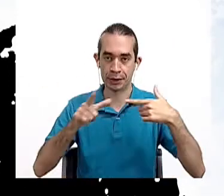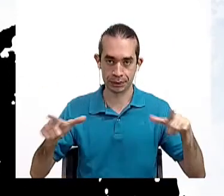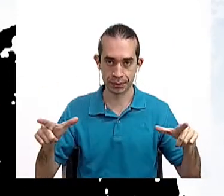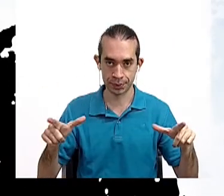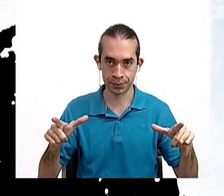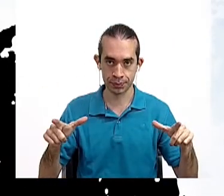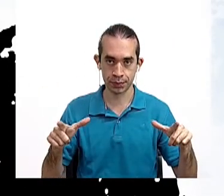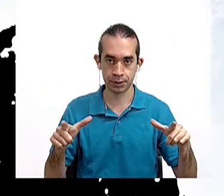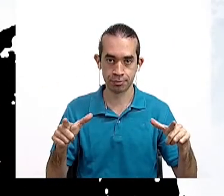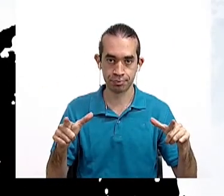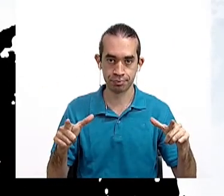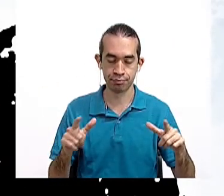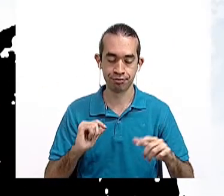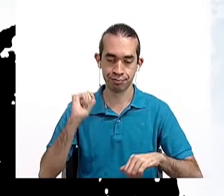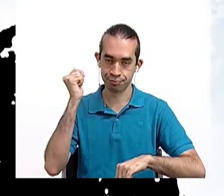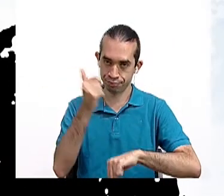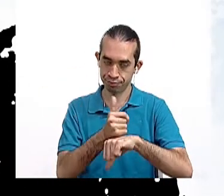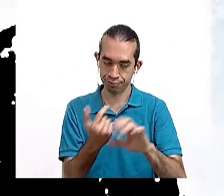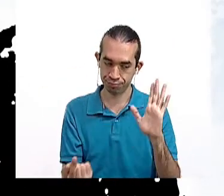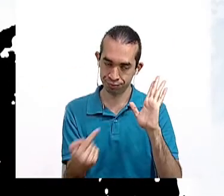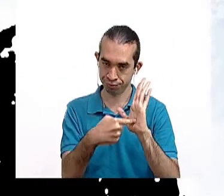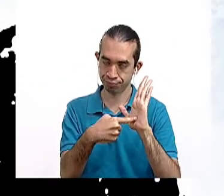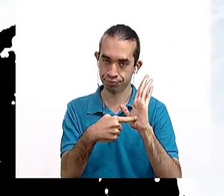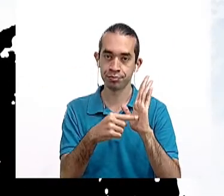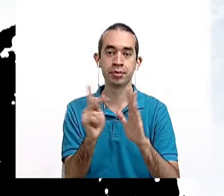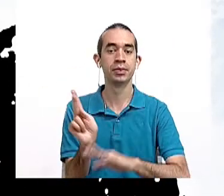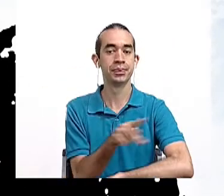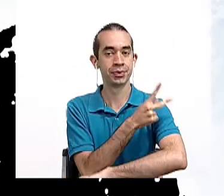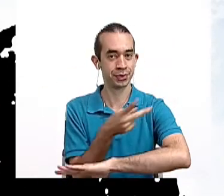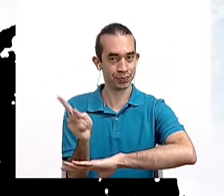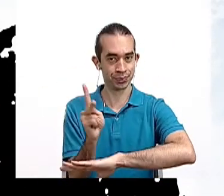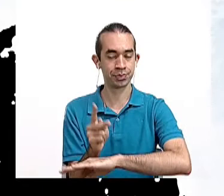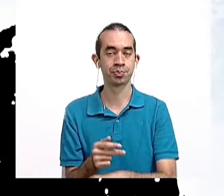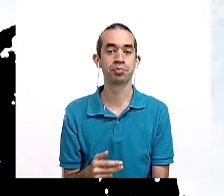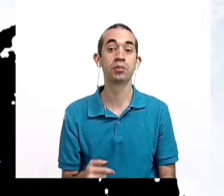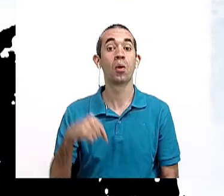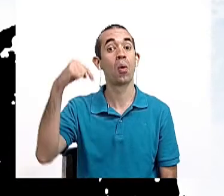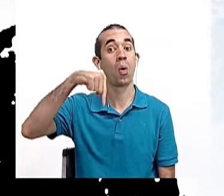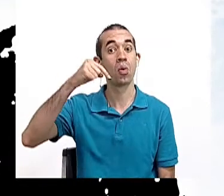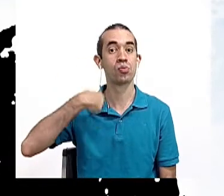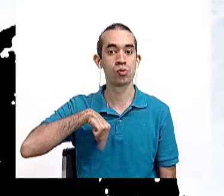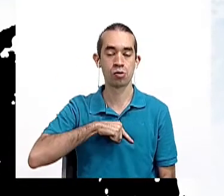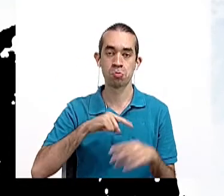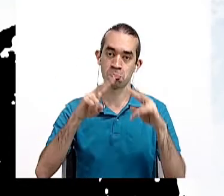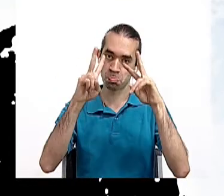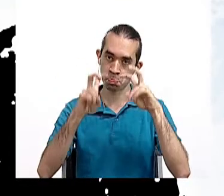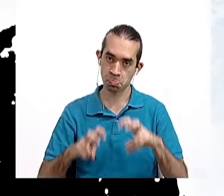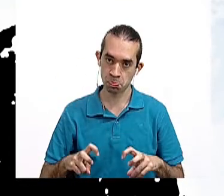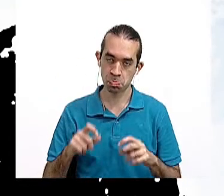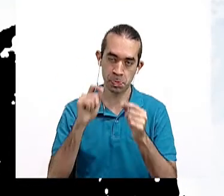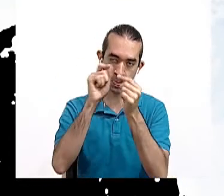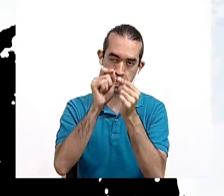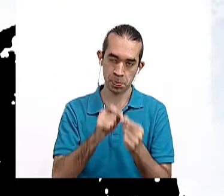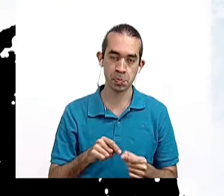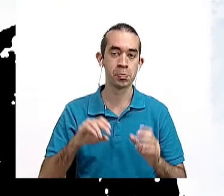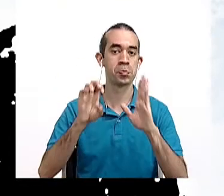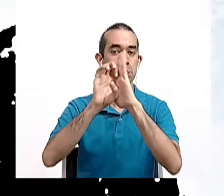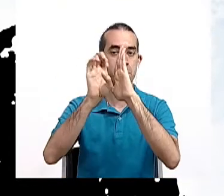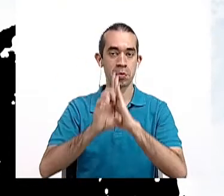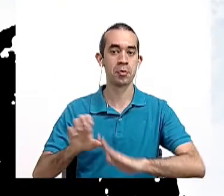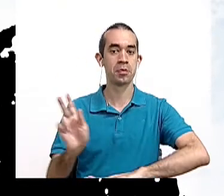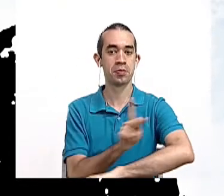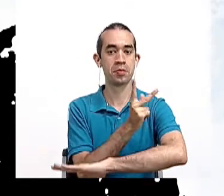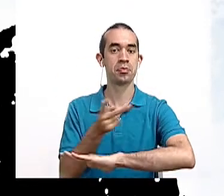a ver manifiesta en las poesías, en la lírica. Por eso, hoy vamos a ver algunos detalles y algunos ejemplos de la